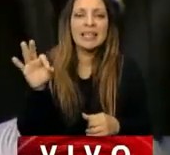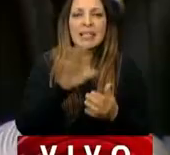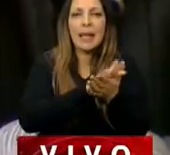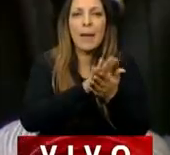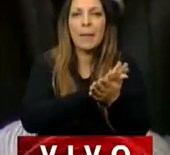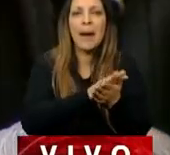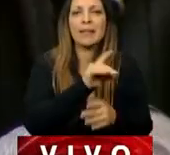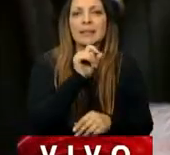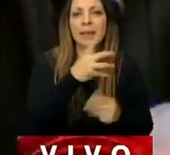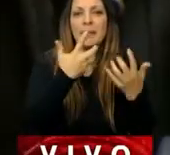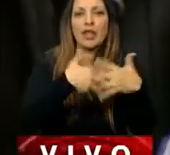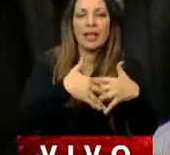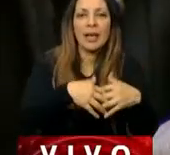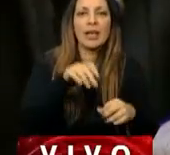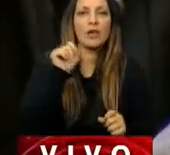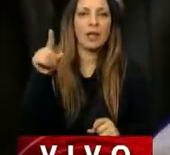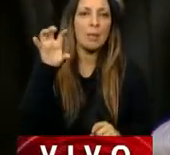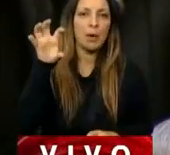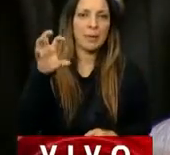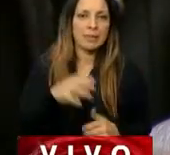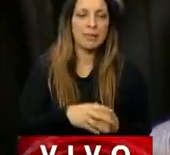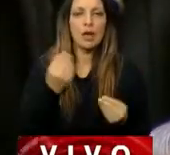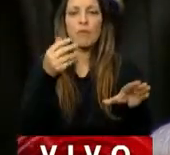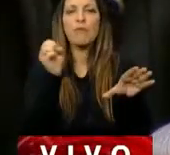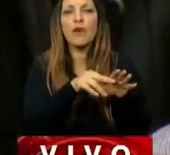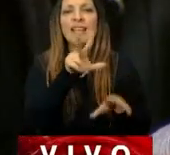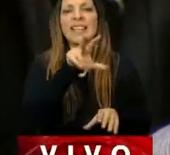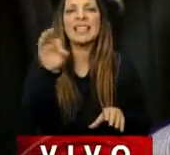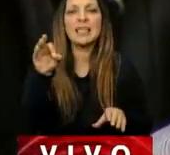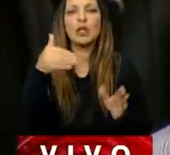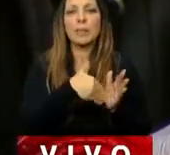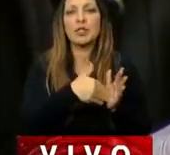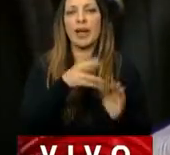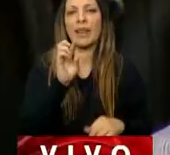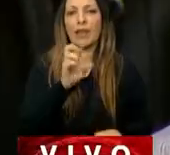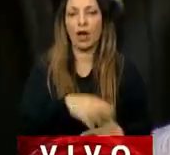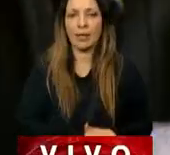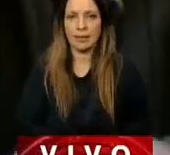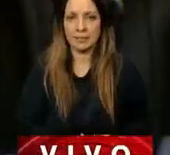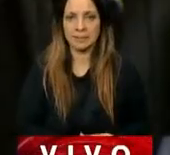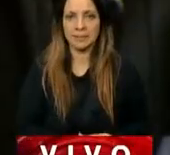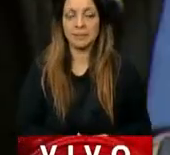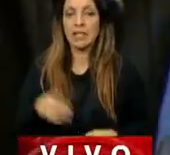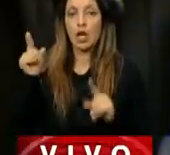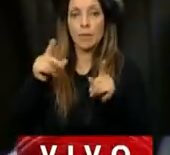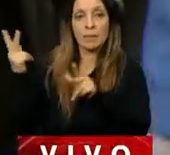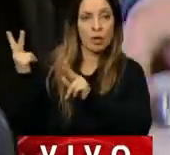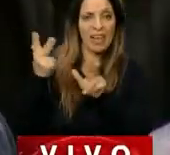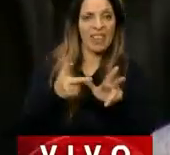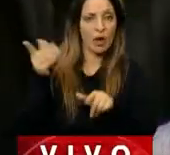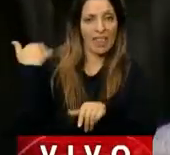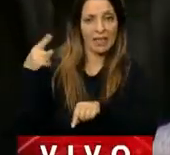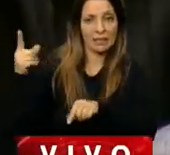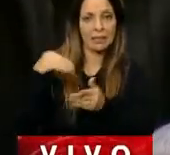base biotecnológica en la provincia con un fondo de 300 millones de dólares. Esto que recién marcaba